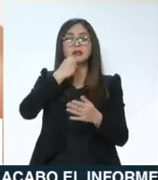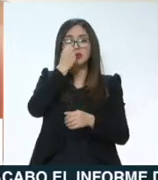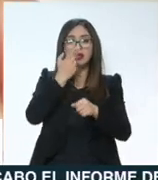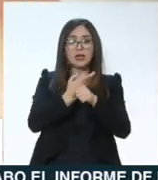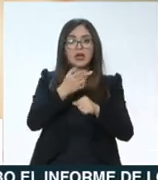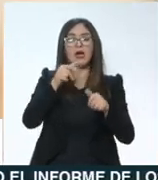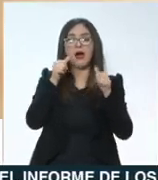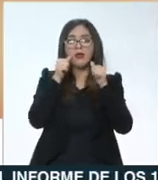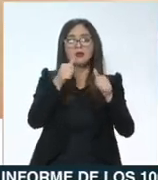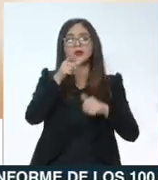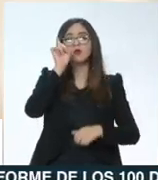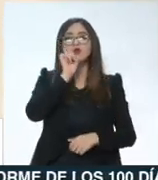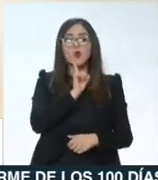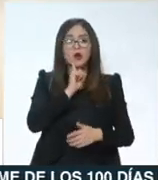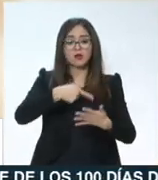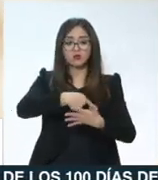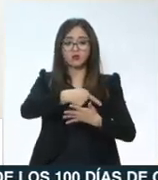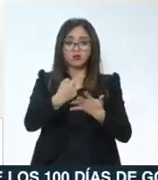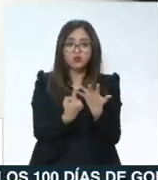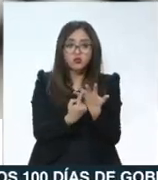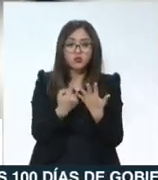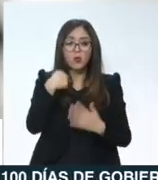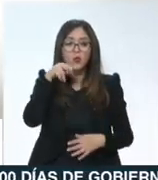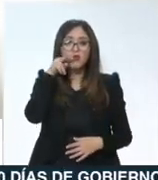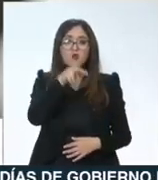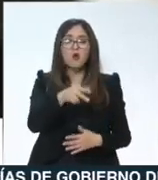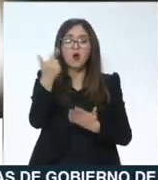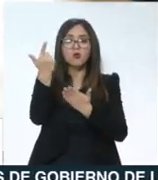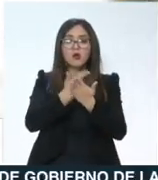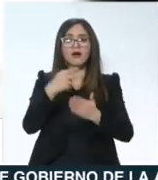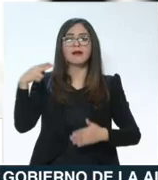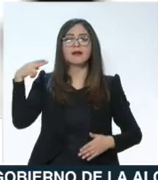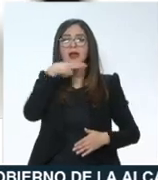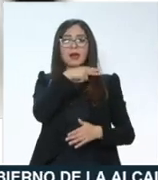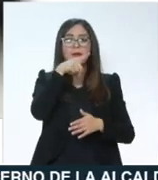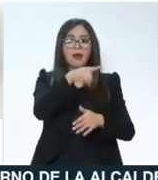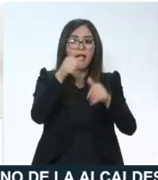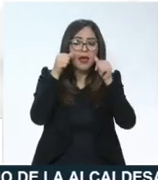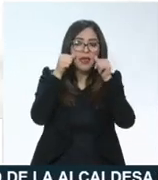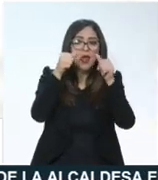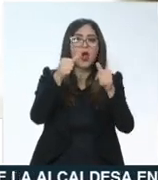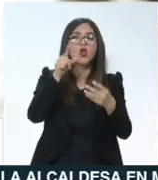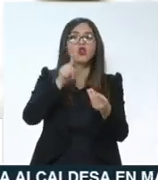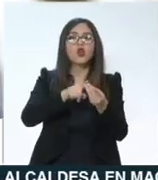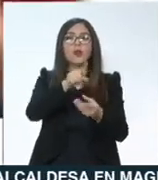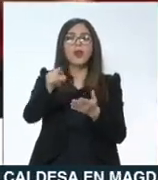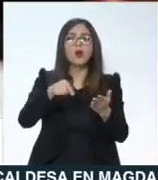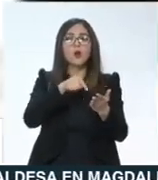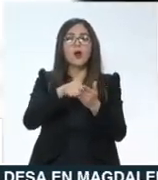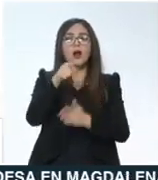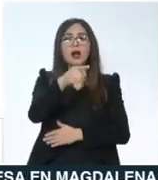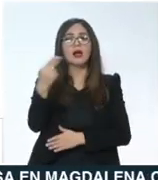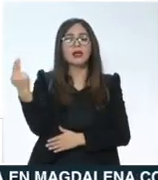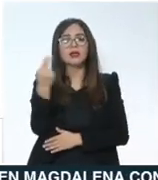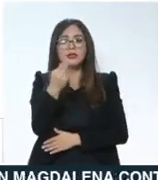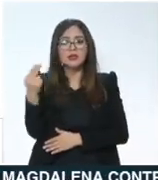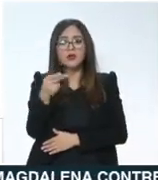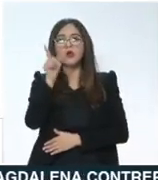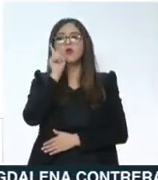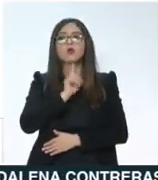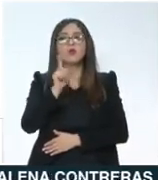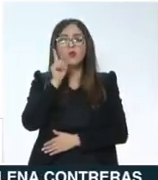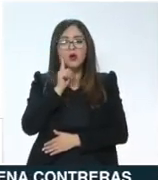Mujeres, empezamos a activar nuestros protocolos de atención inmediata dependiendo del tipo de necesidad o de atención que requiera la mujer